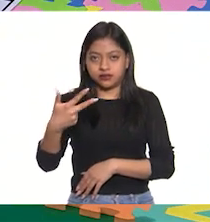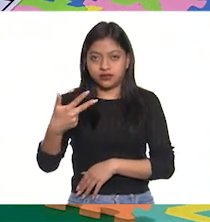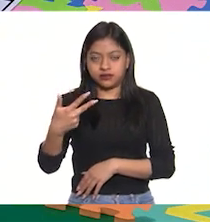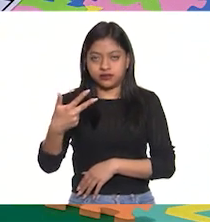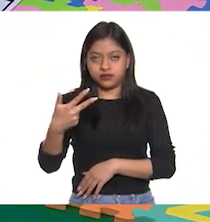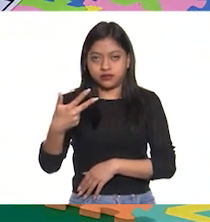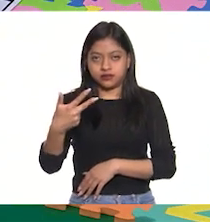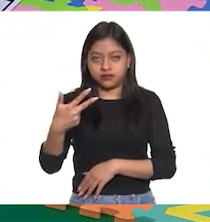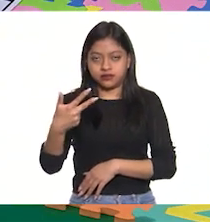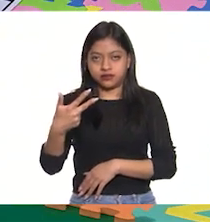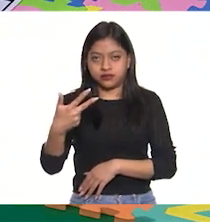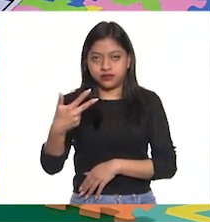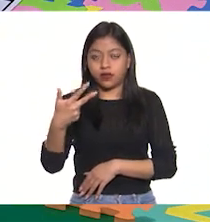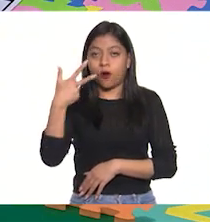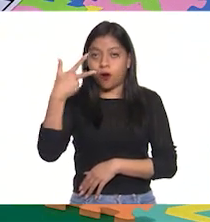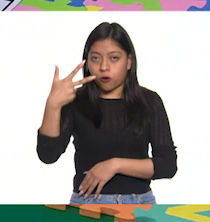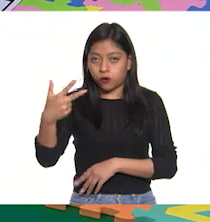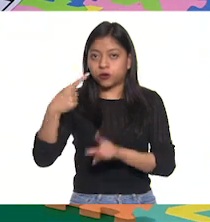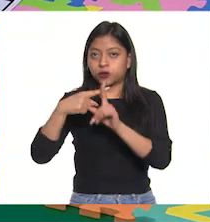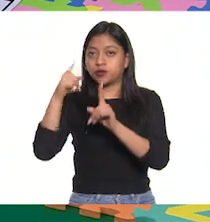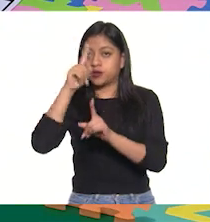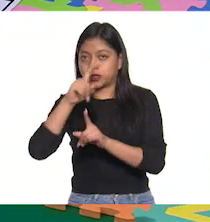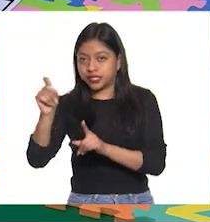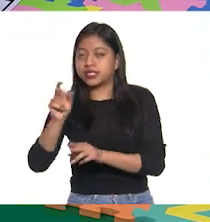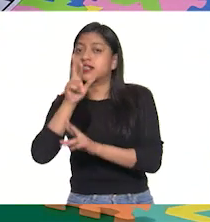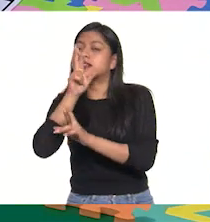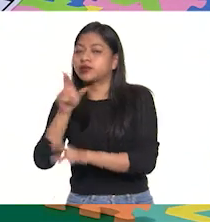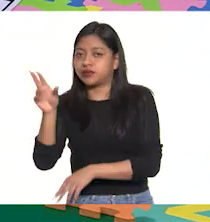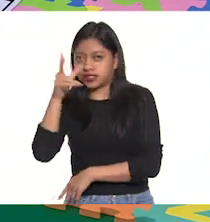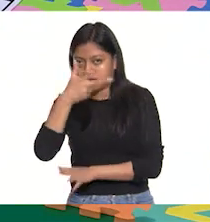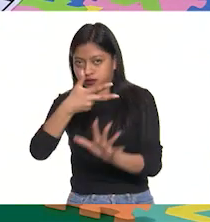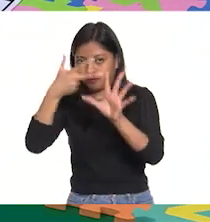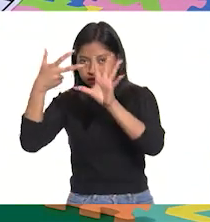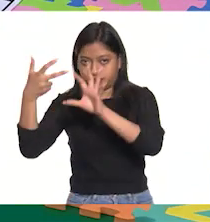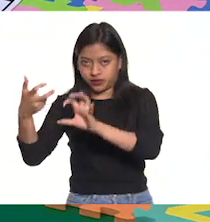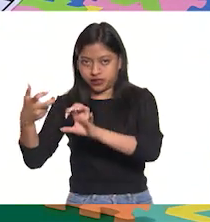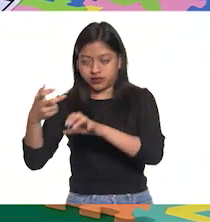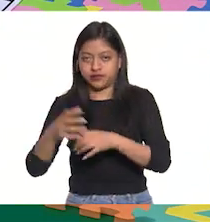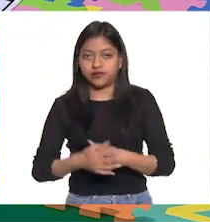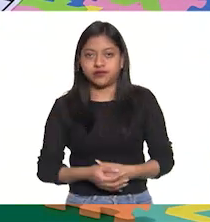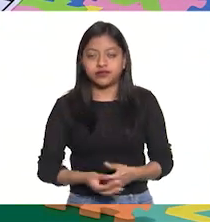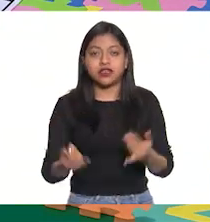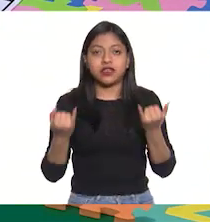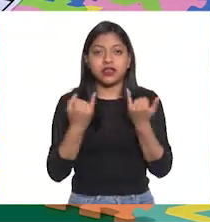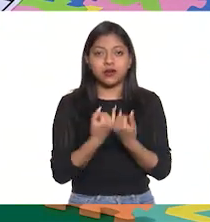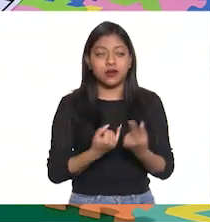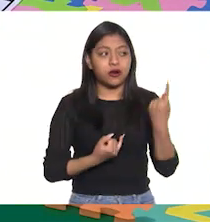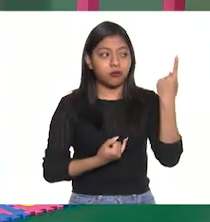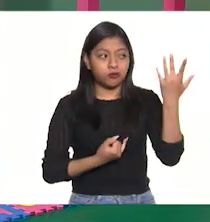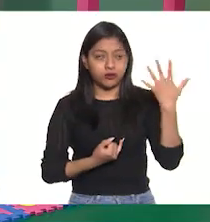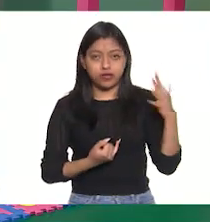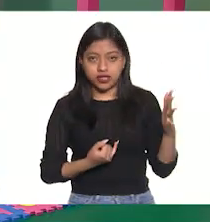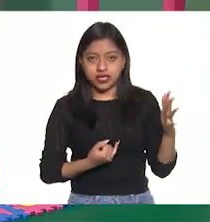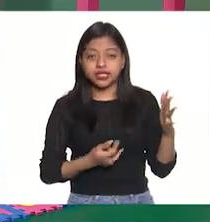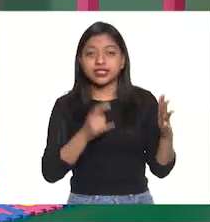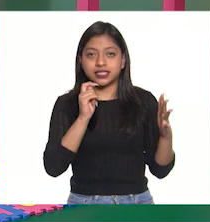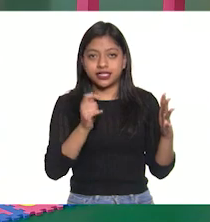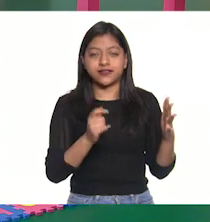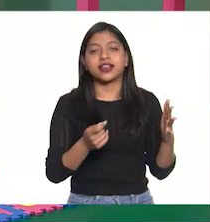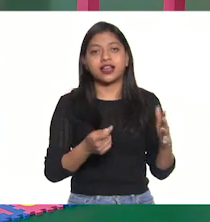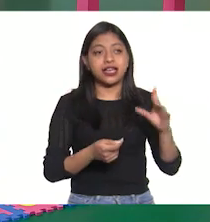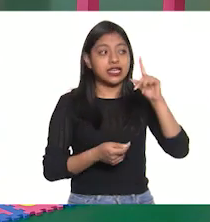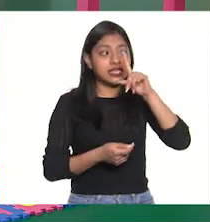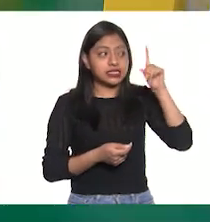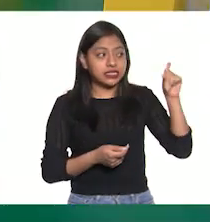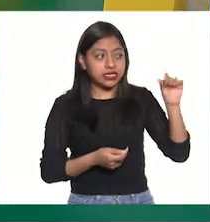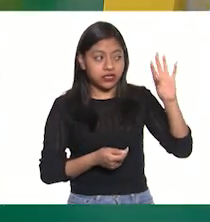8. 8 centenas son 800. 800. Y una decena, 810. Ay, muy